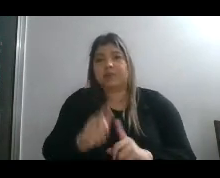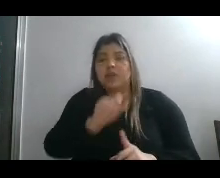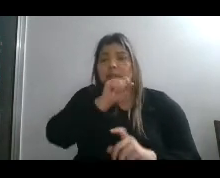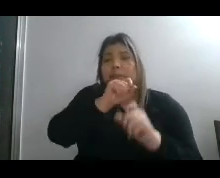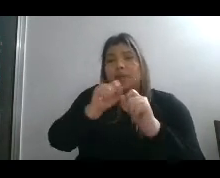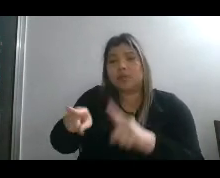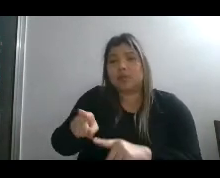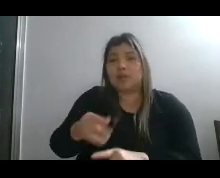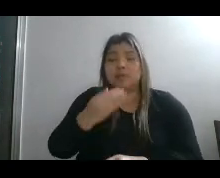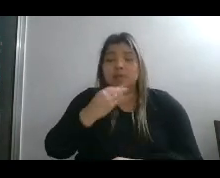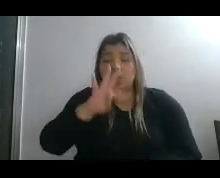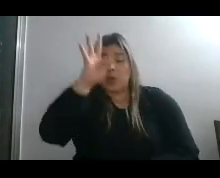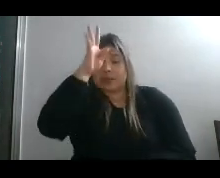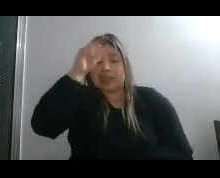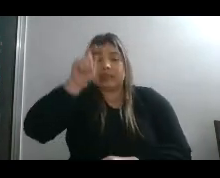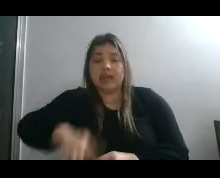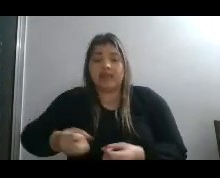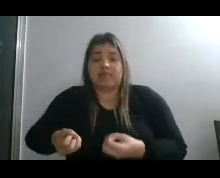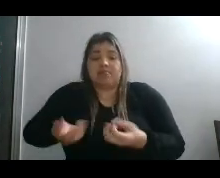Sí.